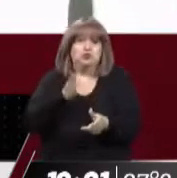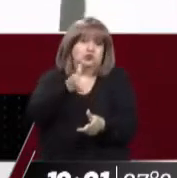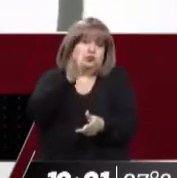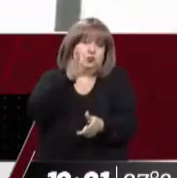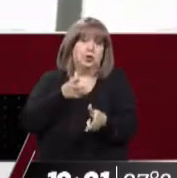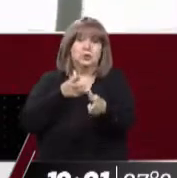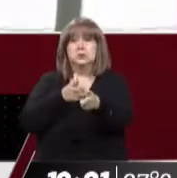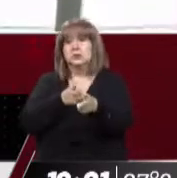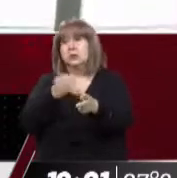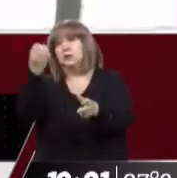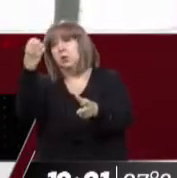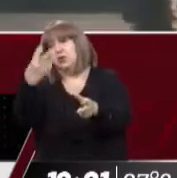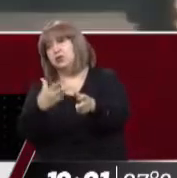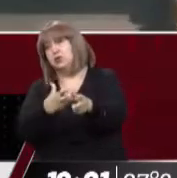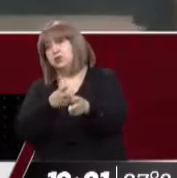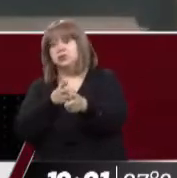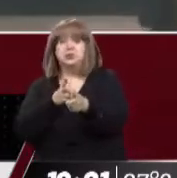Todos autos que venían andando.